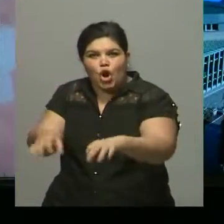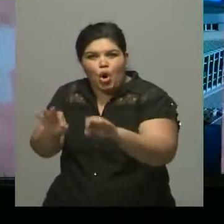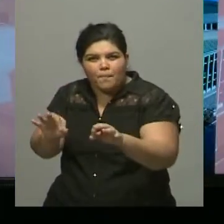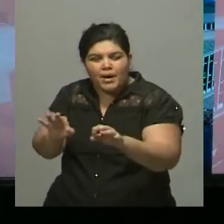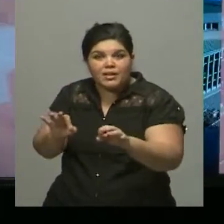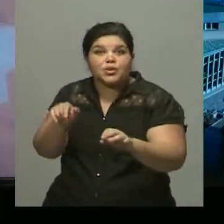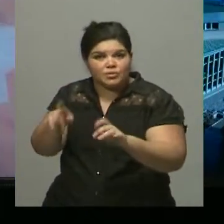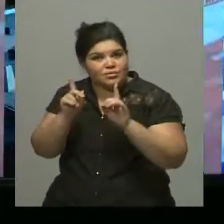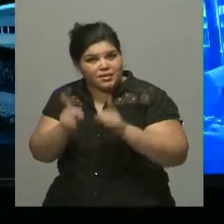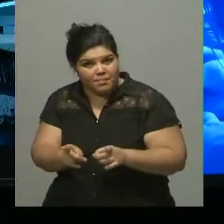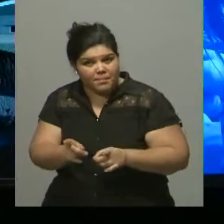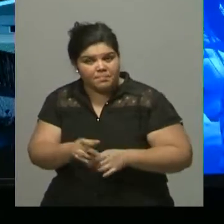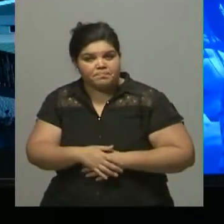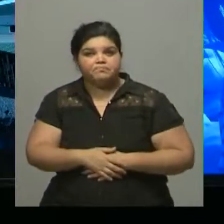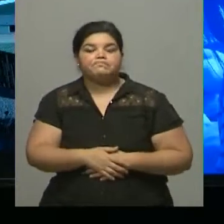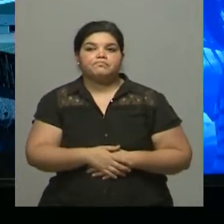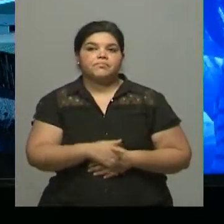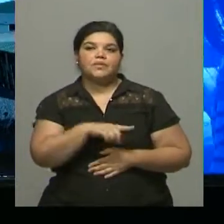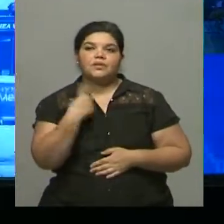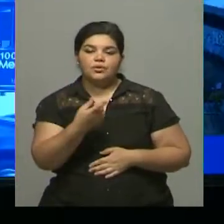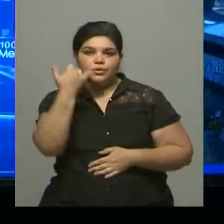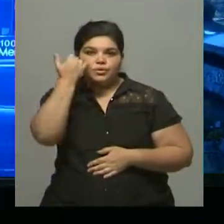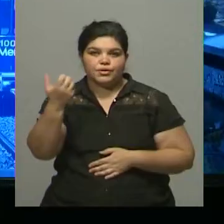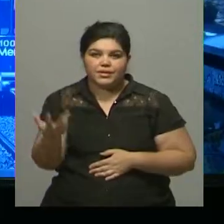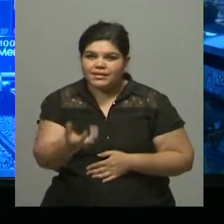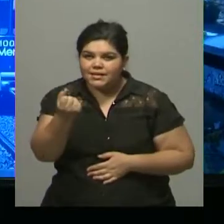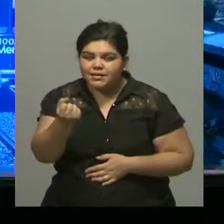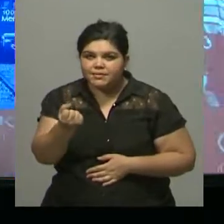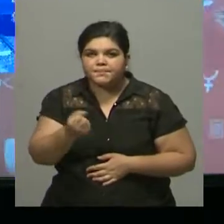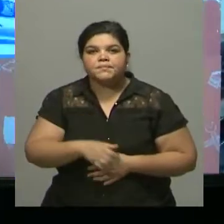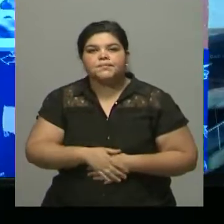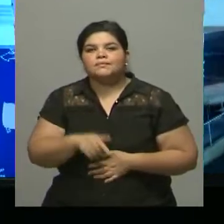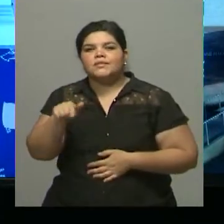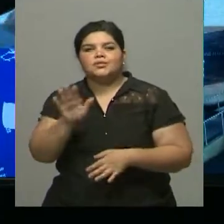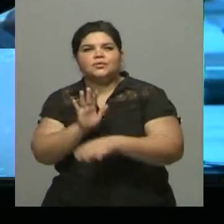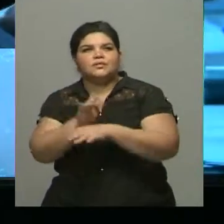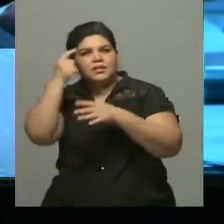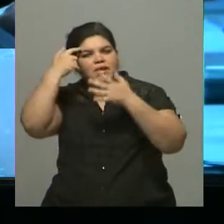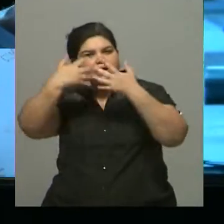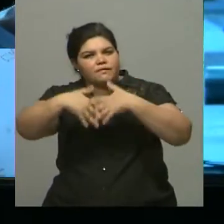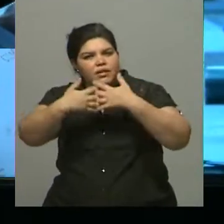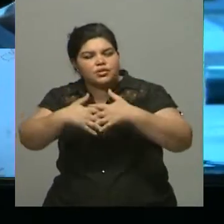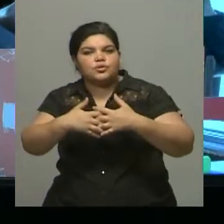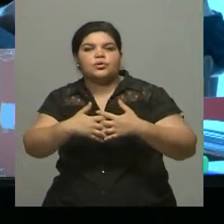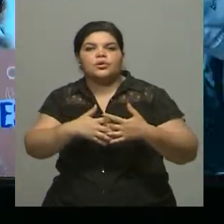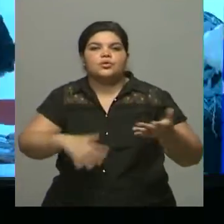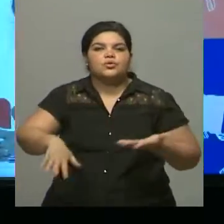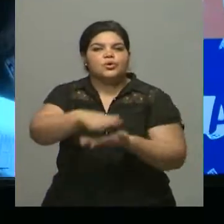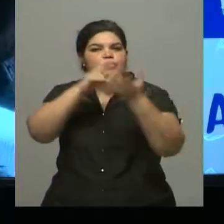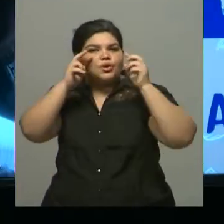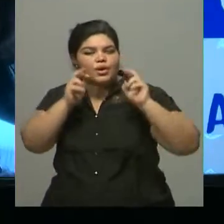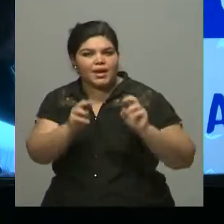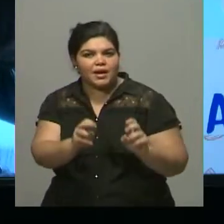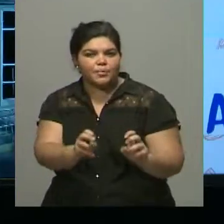ejemplo, que nosotros estamos ejecutando y que por ahí tiene que ver con la reflexión sociológica, por ejemplo,